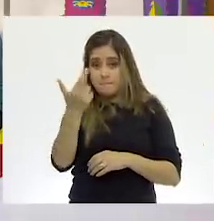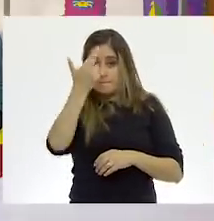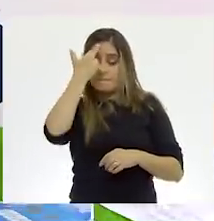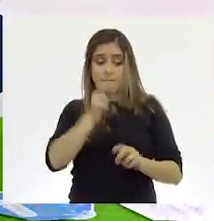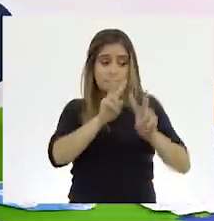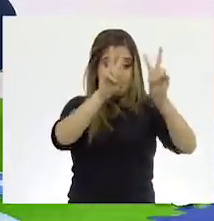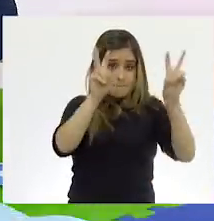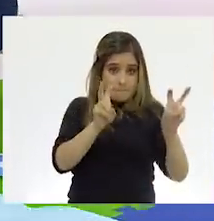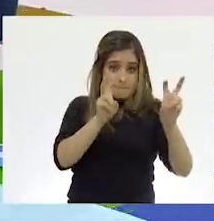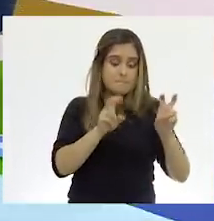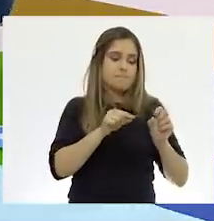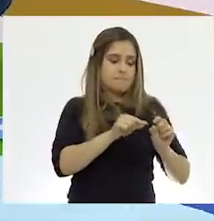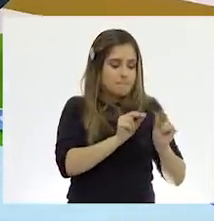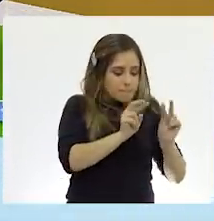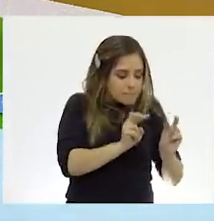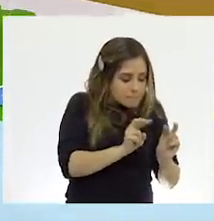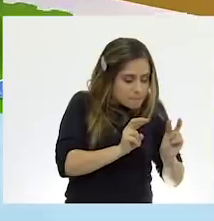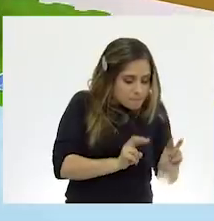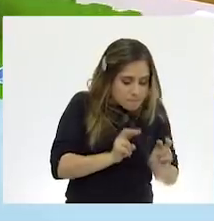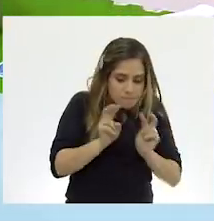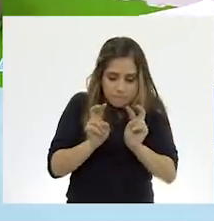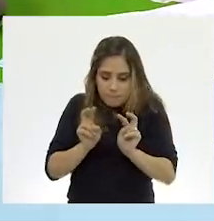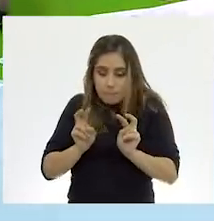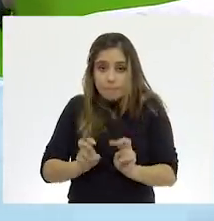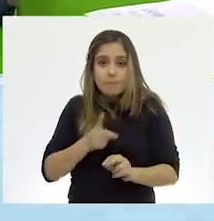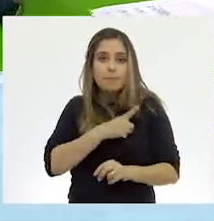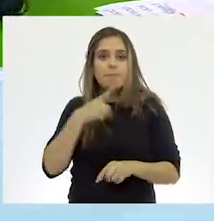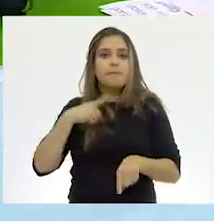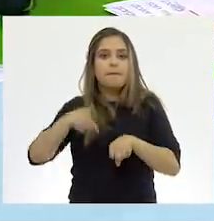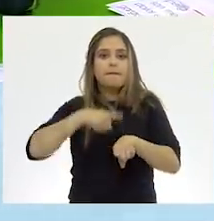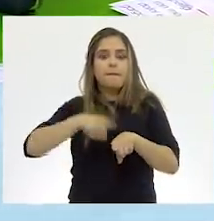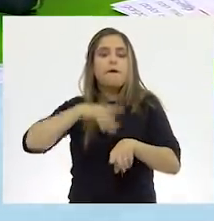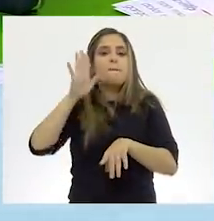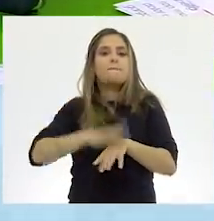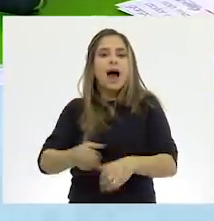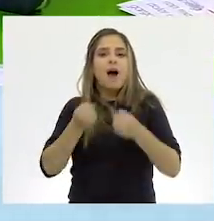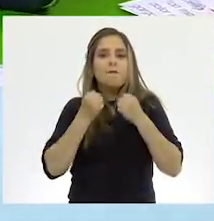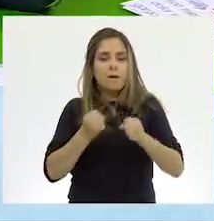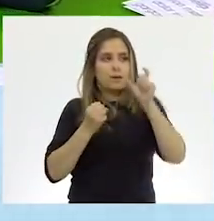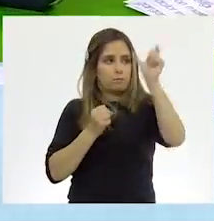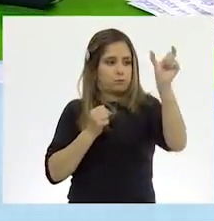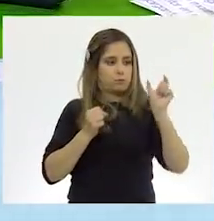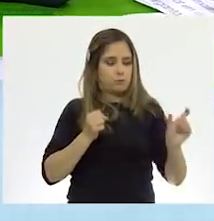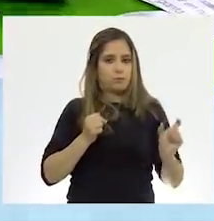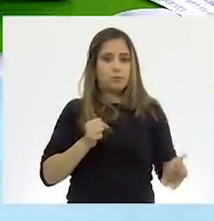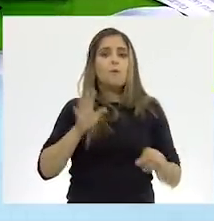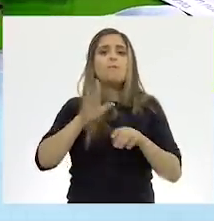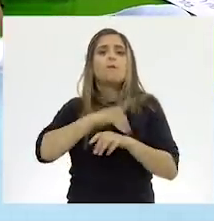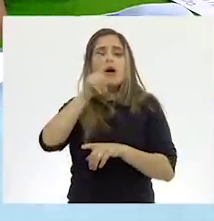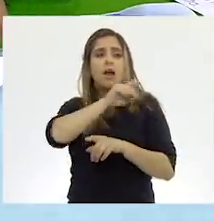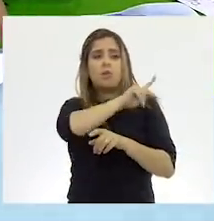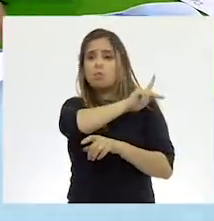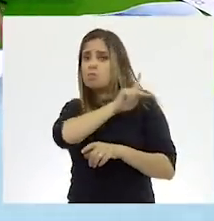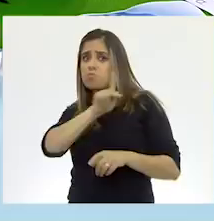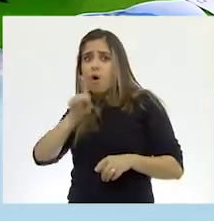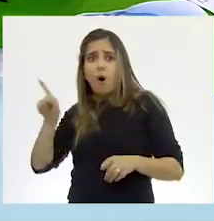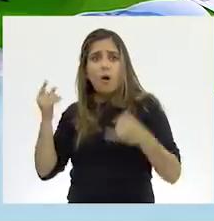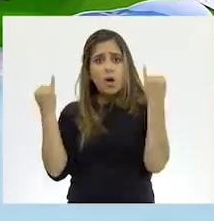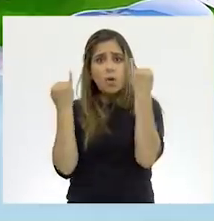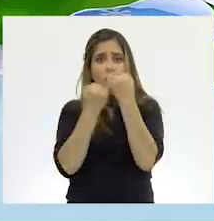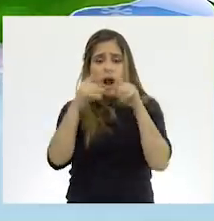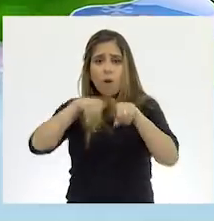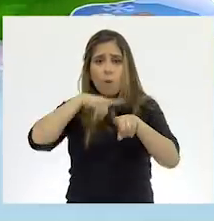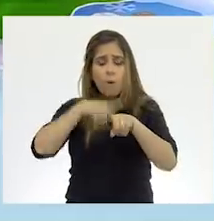los subtítulos tienen que ir más resaltados que otros o que el texto normal, si no se puede confundir. Aquí vamos a